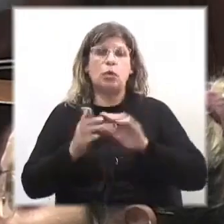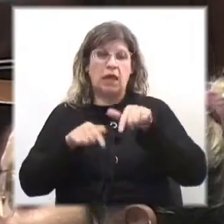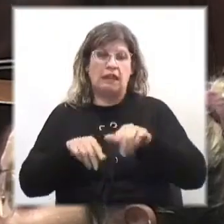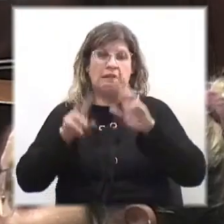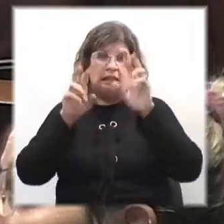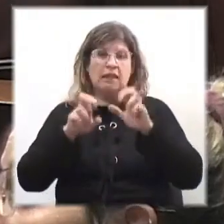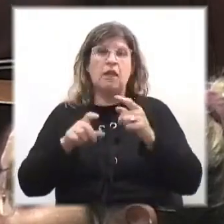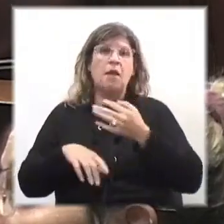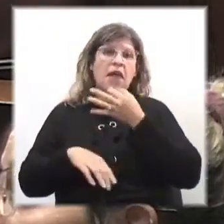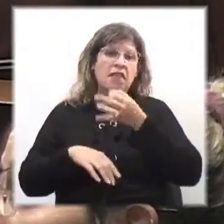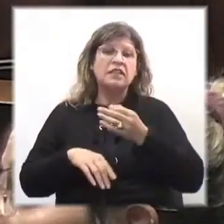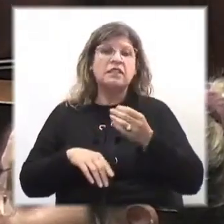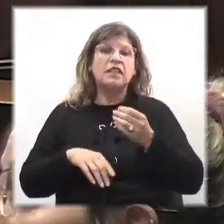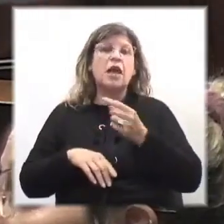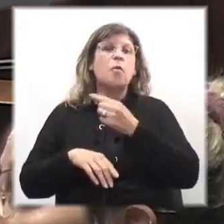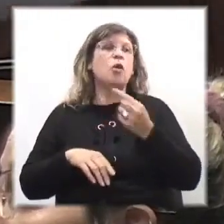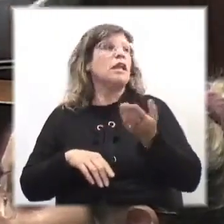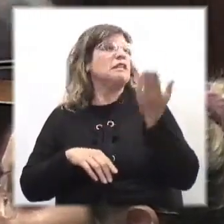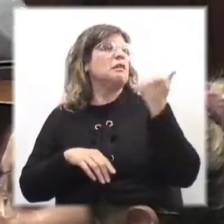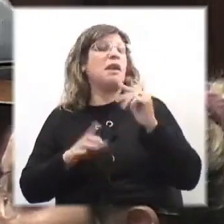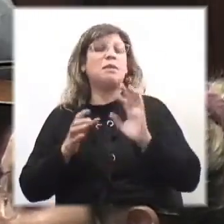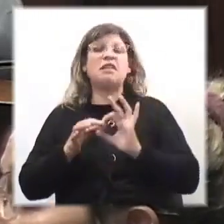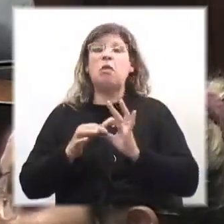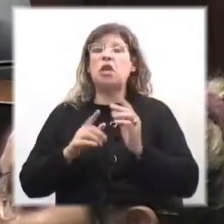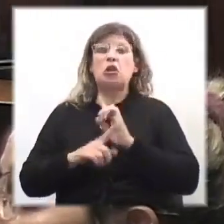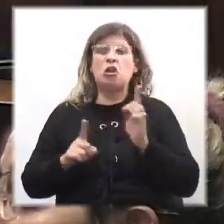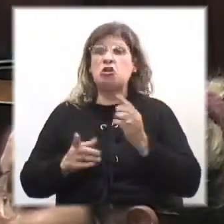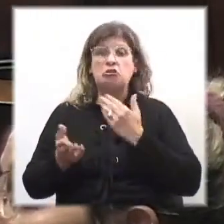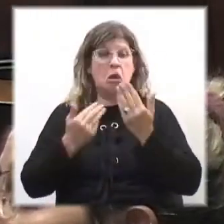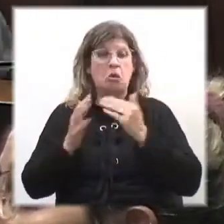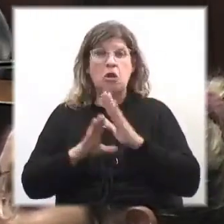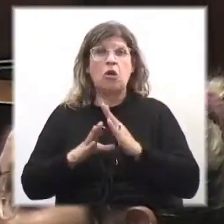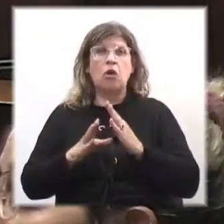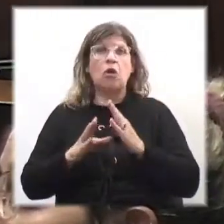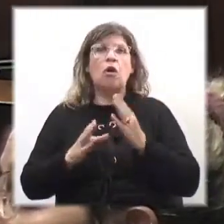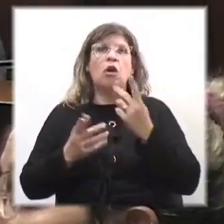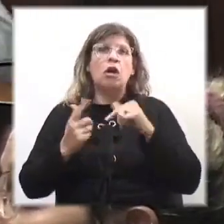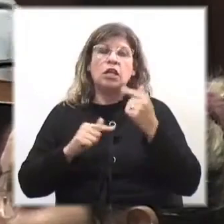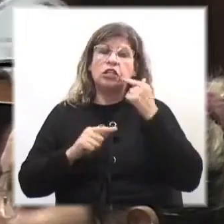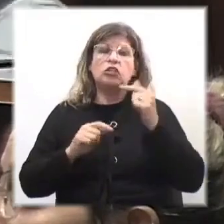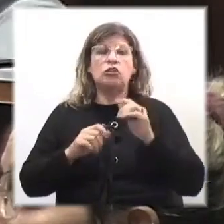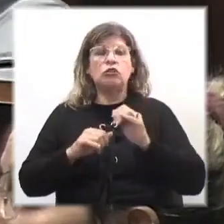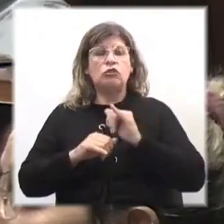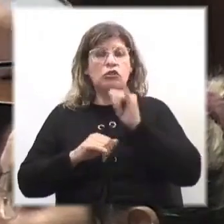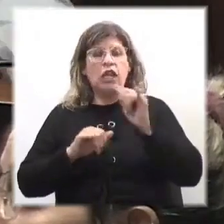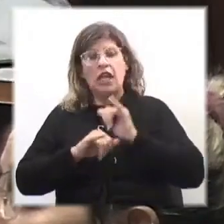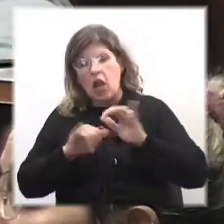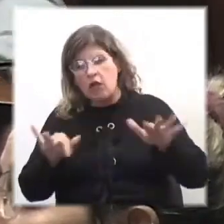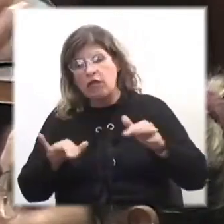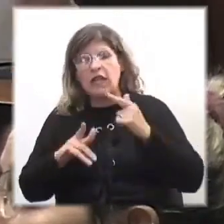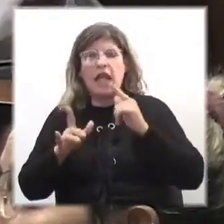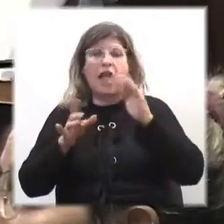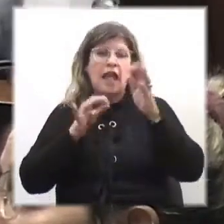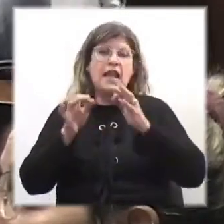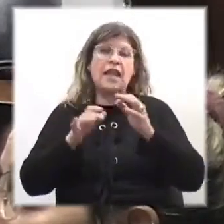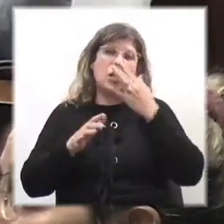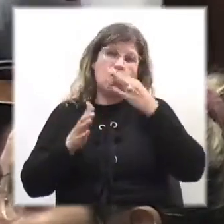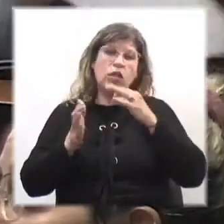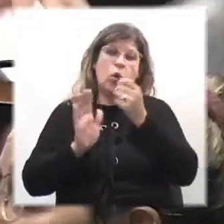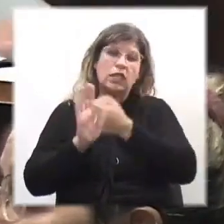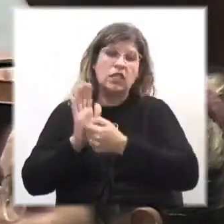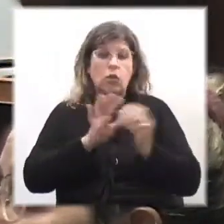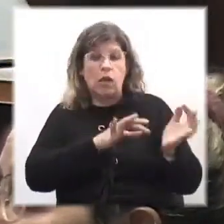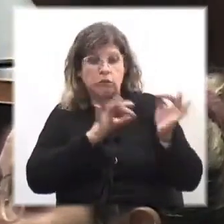decía porque el miércoles pasado nos había tratado O sea que la conferencia de prensa la medida este único artículo que llegó